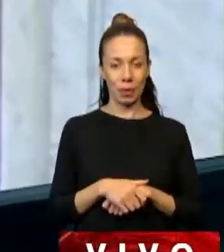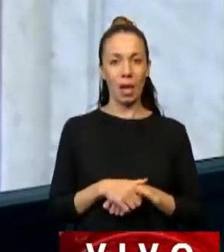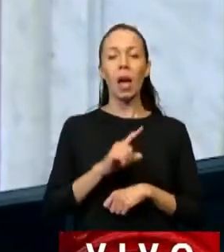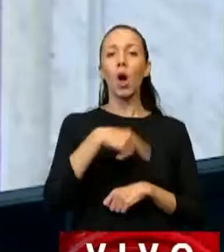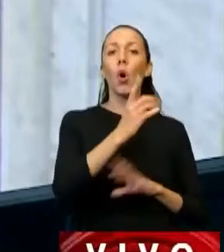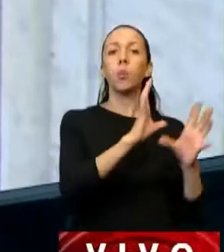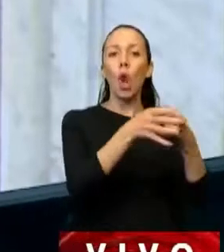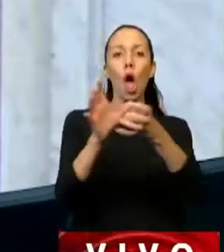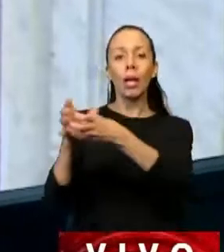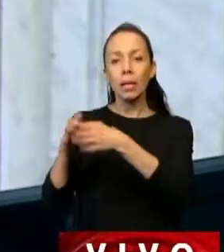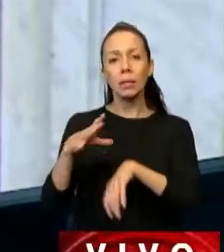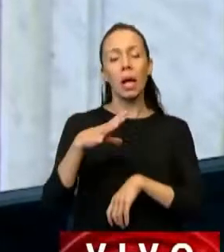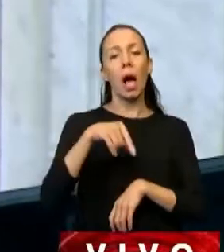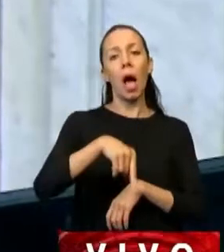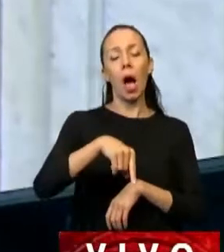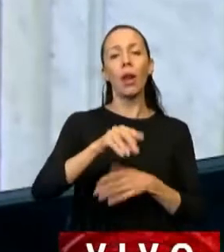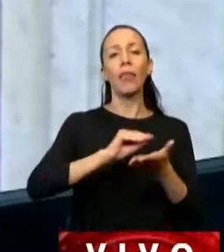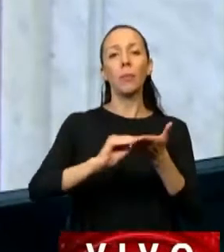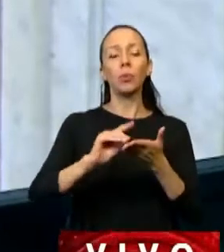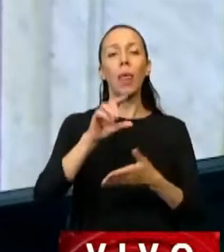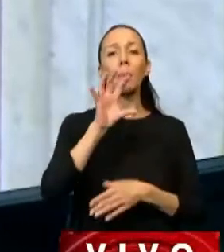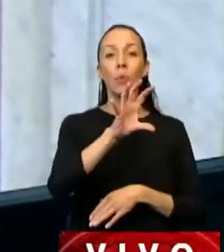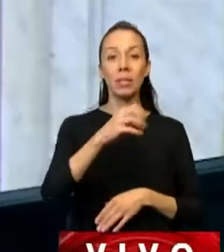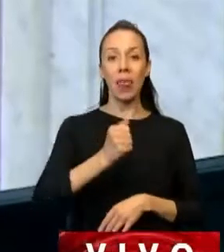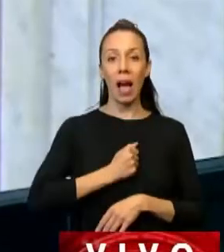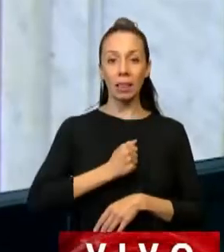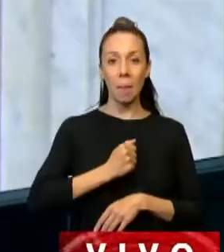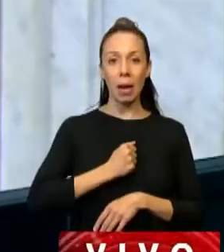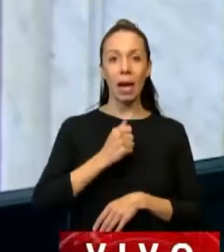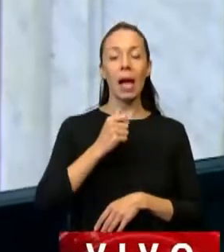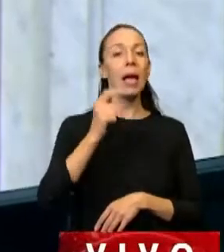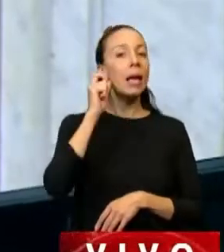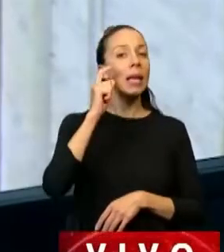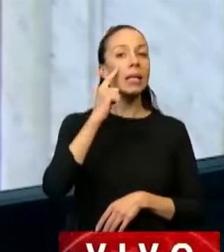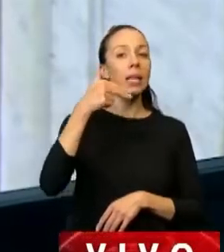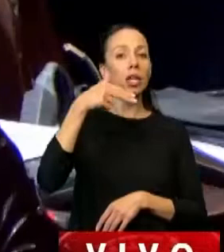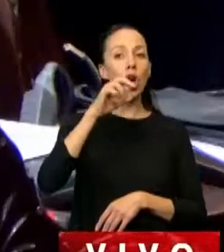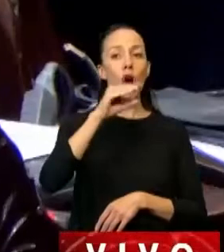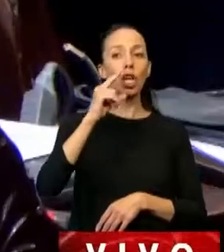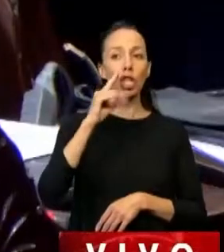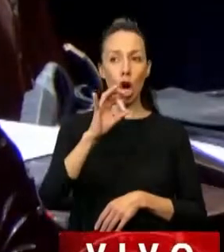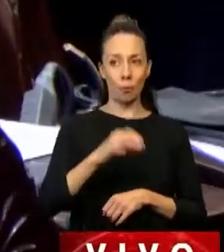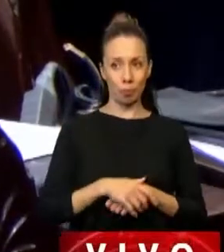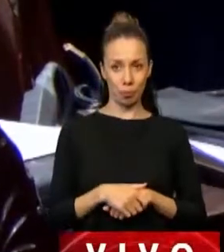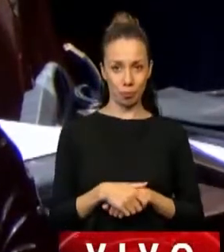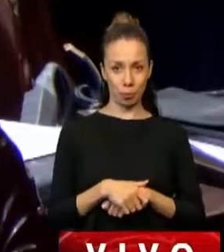continúa en el uso de la palabra la diputada por la provincia de Catamarca, Silvana Ginocchio.